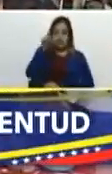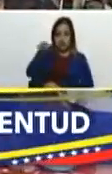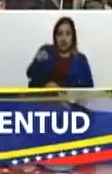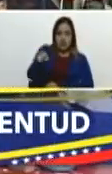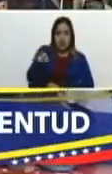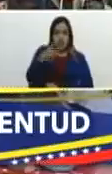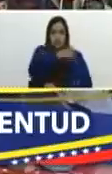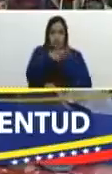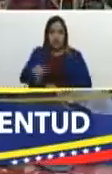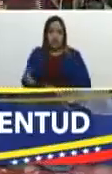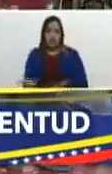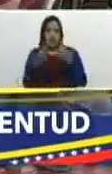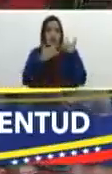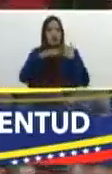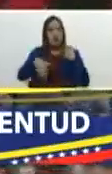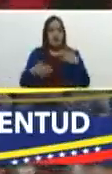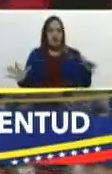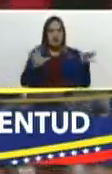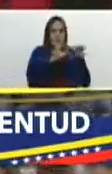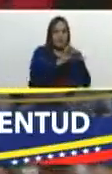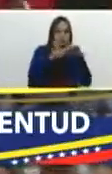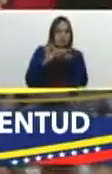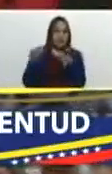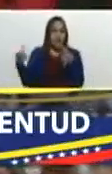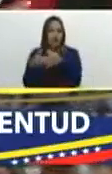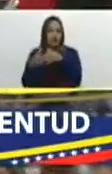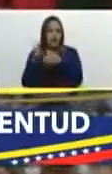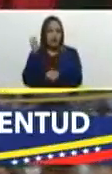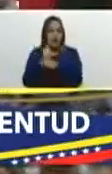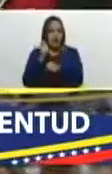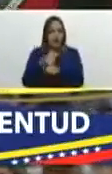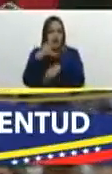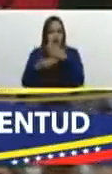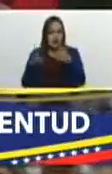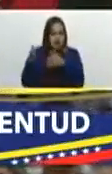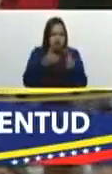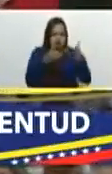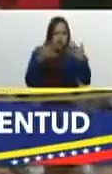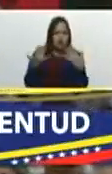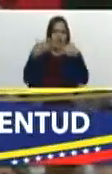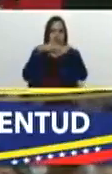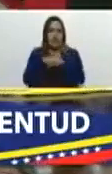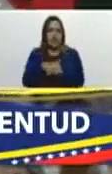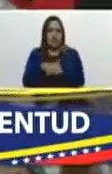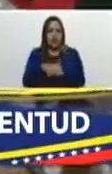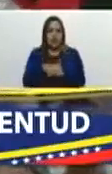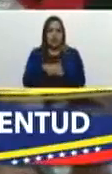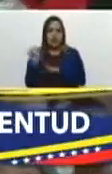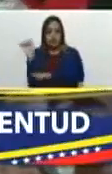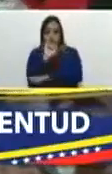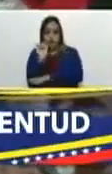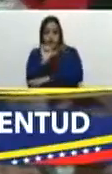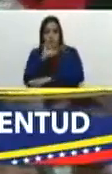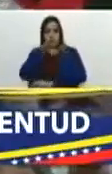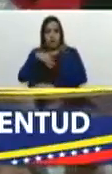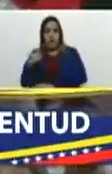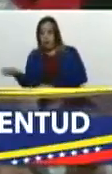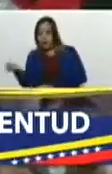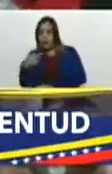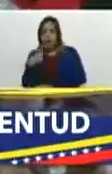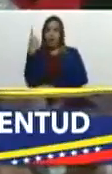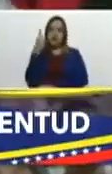los representantes puedan articular con los gremios y hacer unas rutas integrales para que el transportista pueda montar en